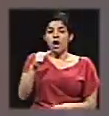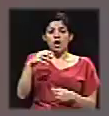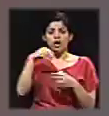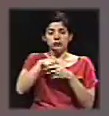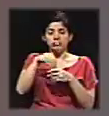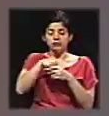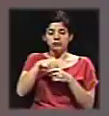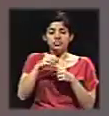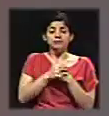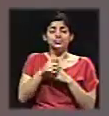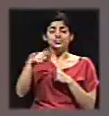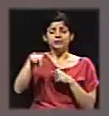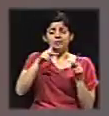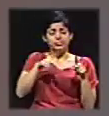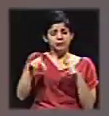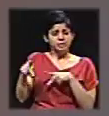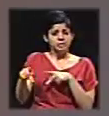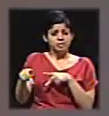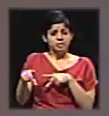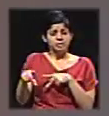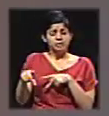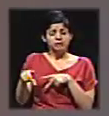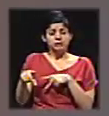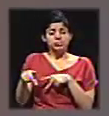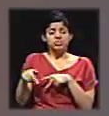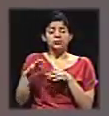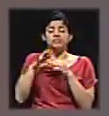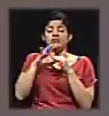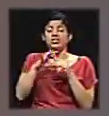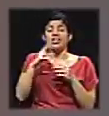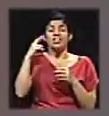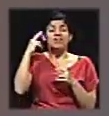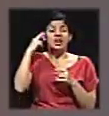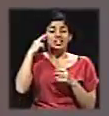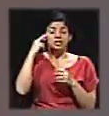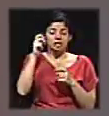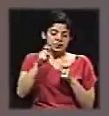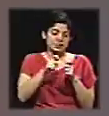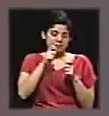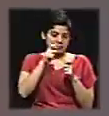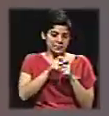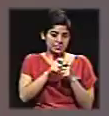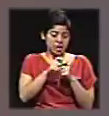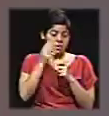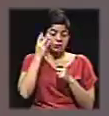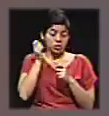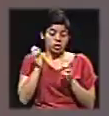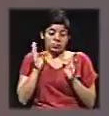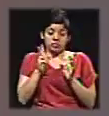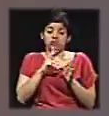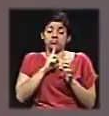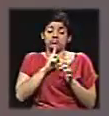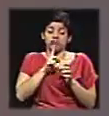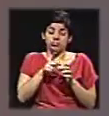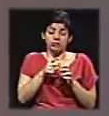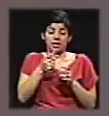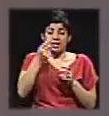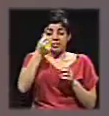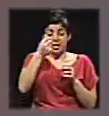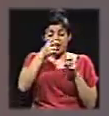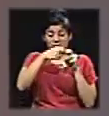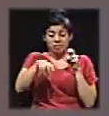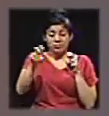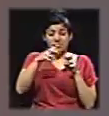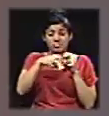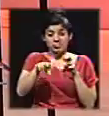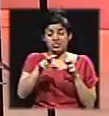Esa gente, por razones muy concretas, porque realmente las transferencias de dinero